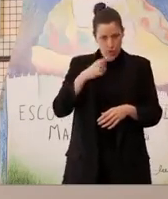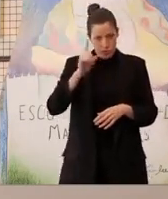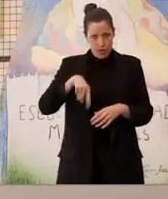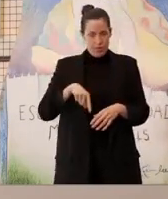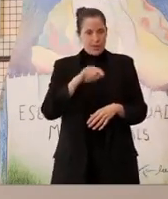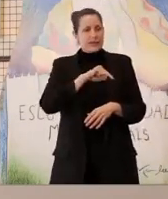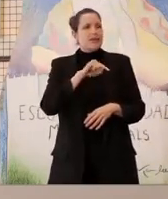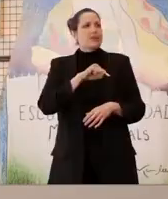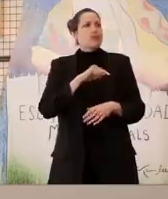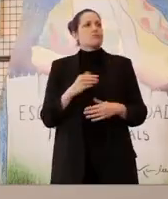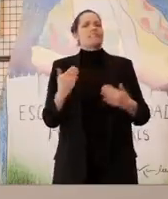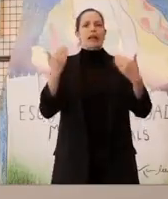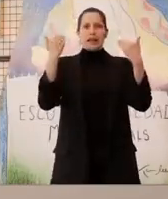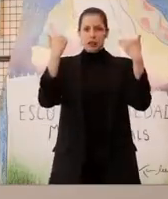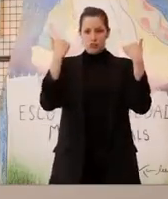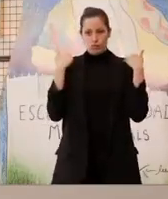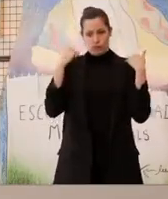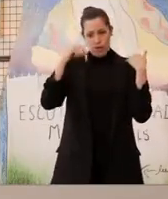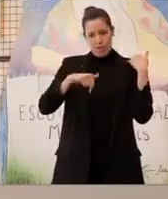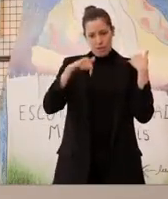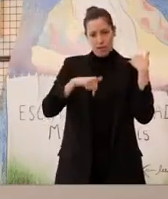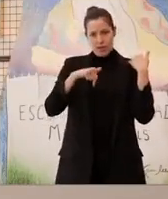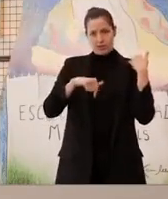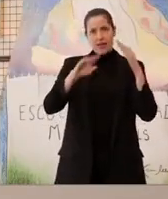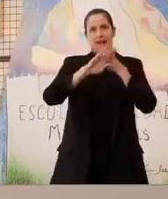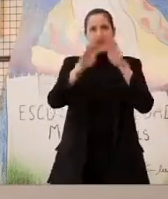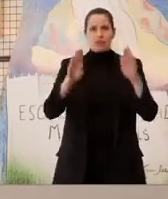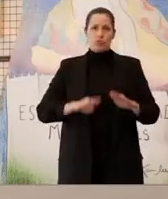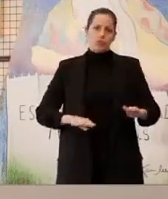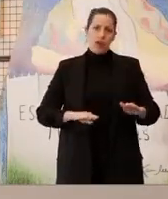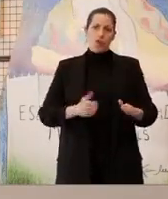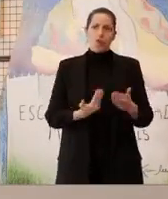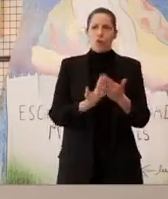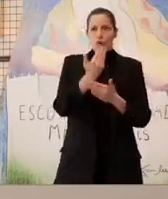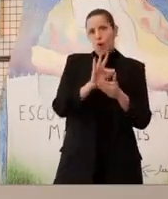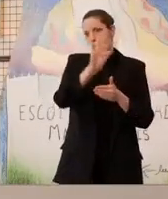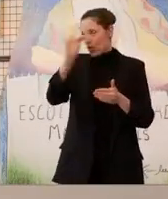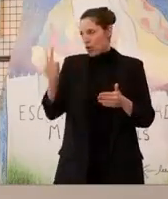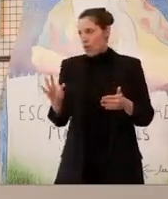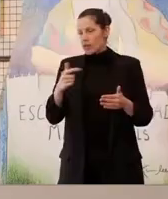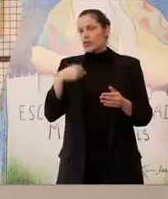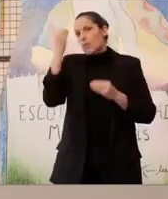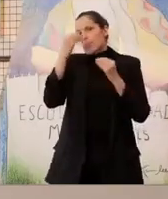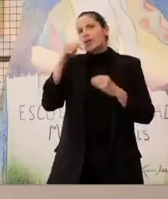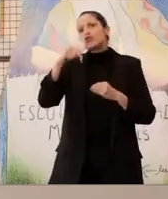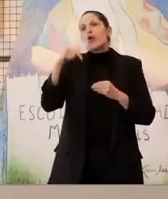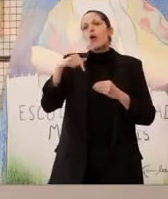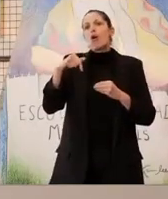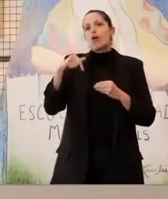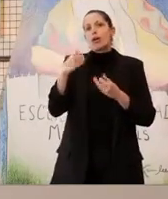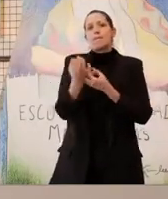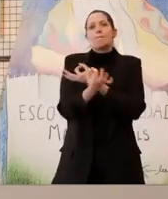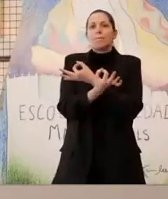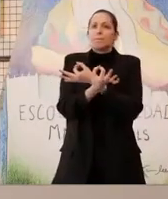muy responsables de cómo salen las jornadas Bueno pues estas bajo mi punto de vista han sido redondas no sé ni cómo